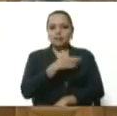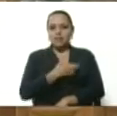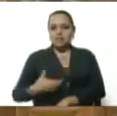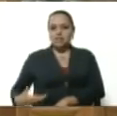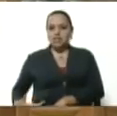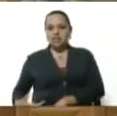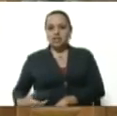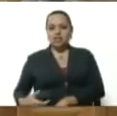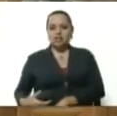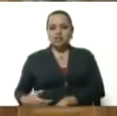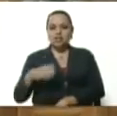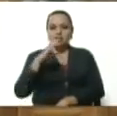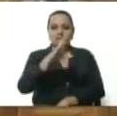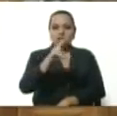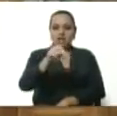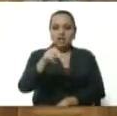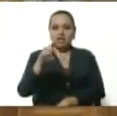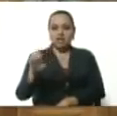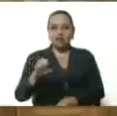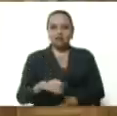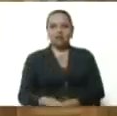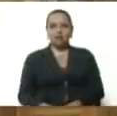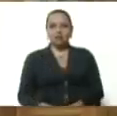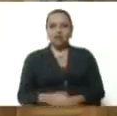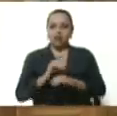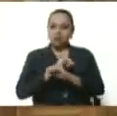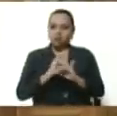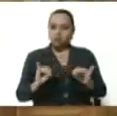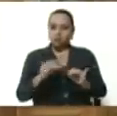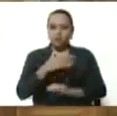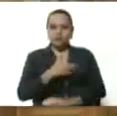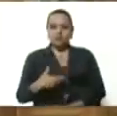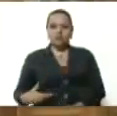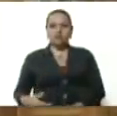la República Bolivariana de Venezuela. Es todo, presidente.